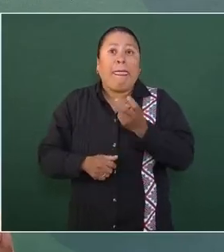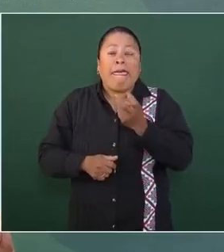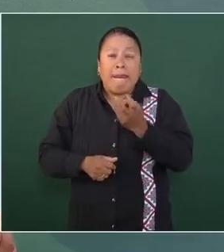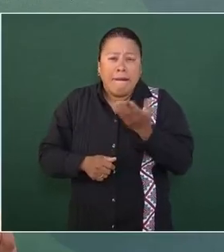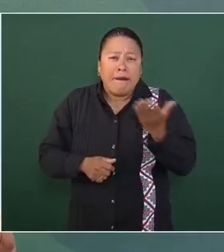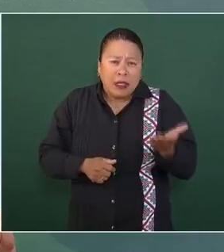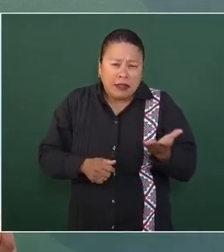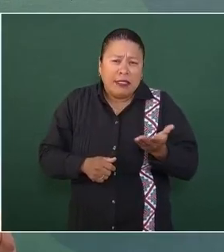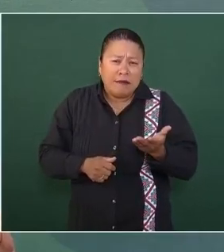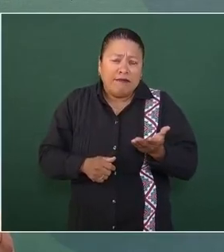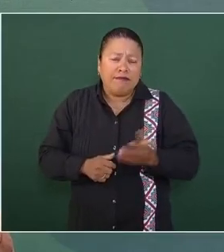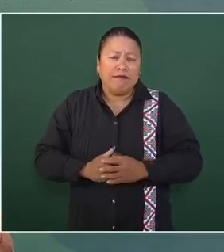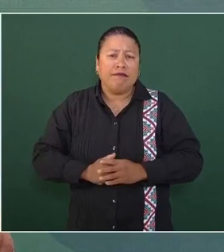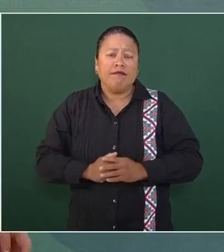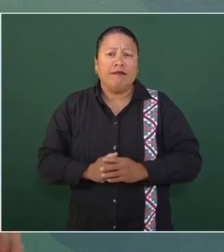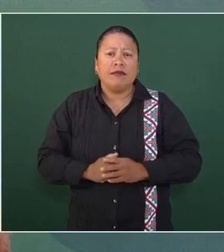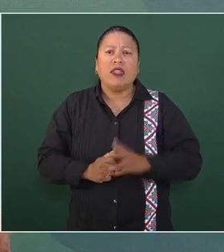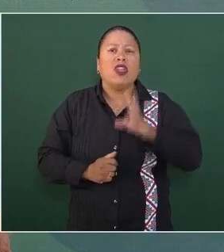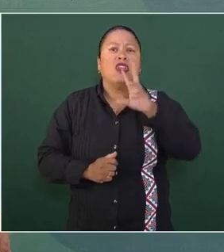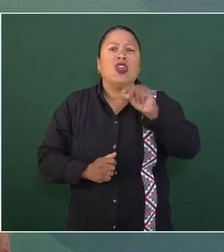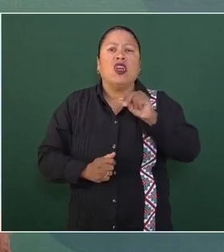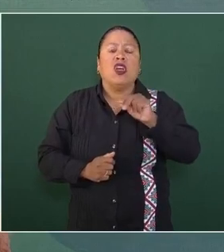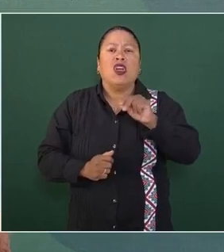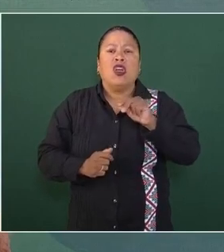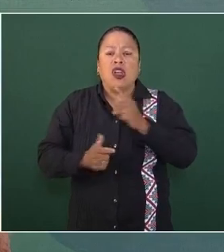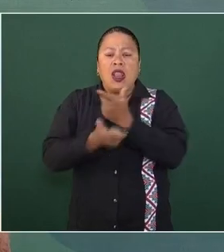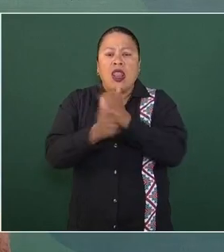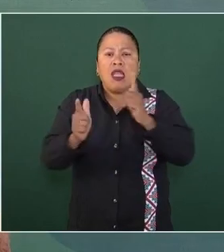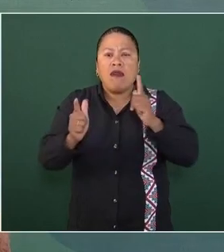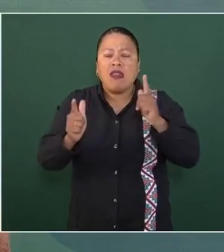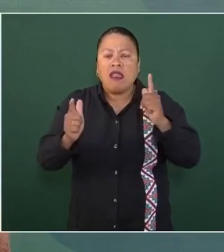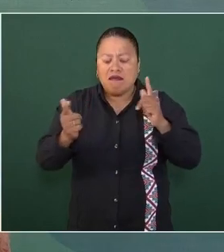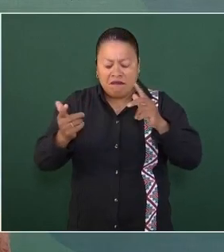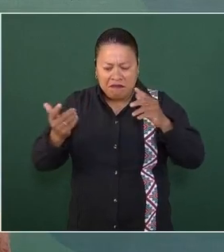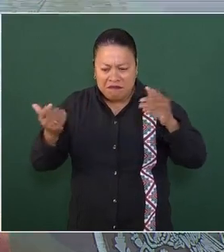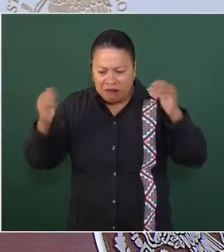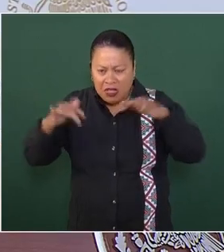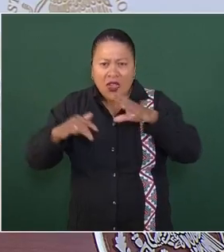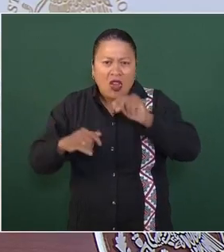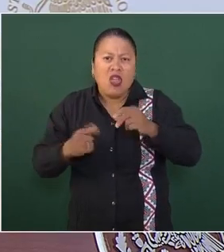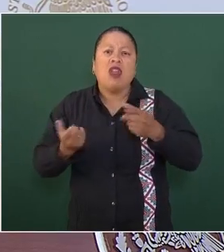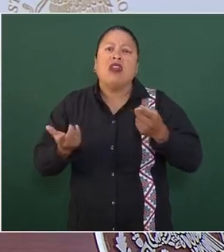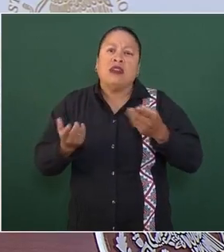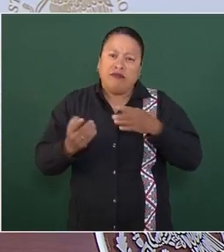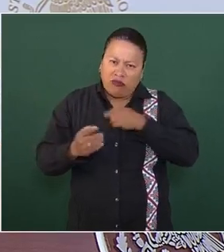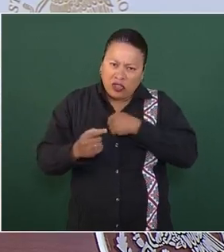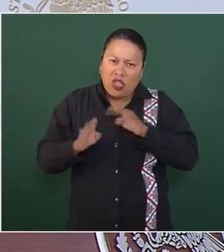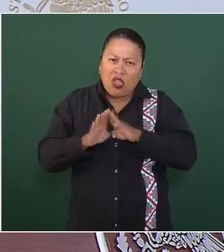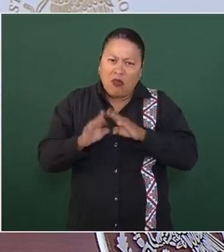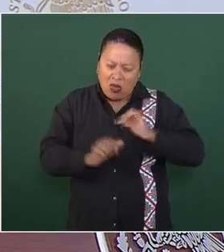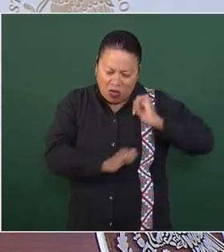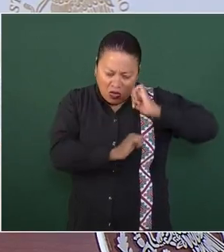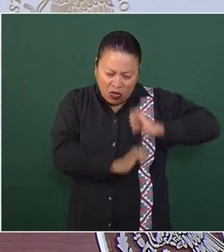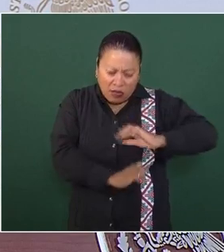no es abierta sino es evaluar con las autoridades municipales porque hice el